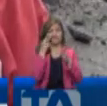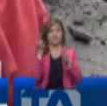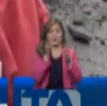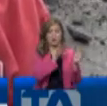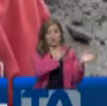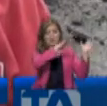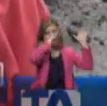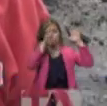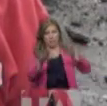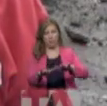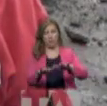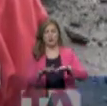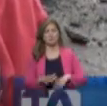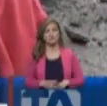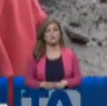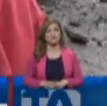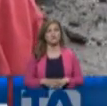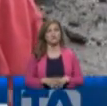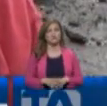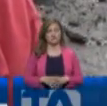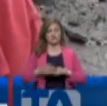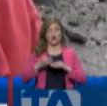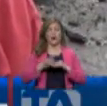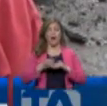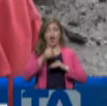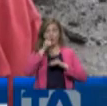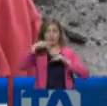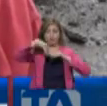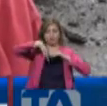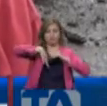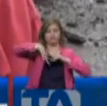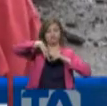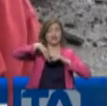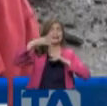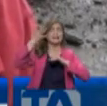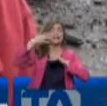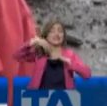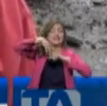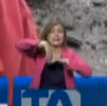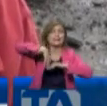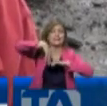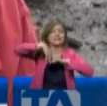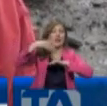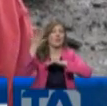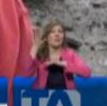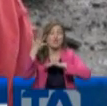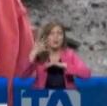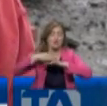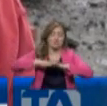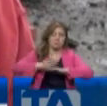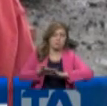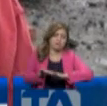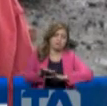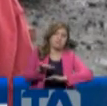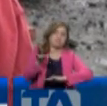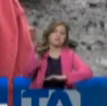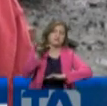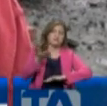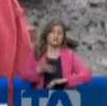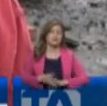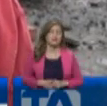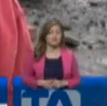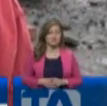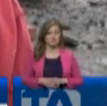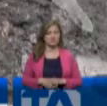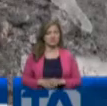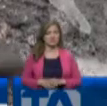Ha afectado las alcantarillas y la tubería y se ha estado filtrando, pasmando todo lo que es el sector y el muro hasta